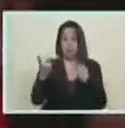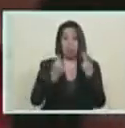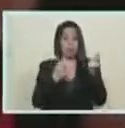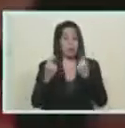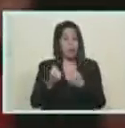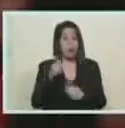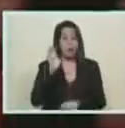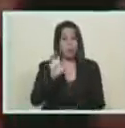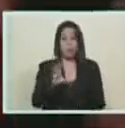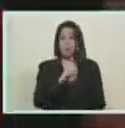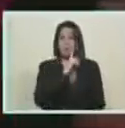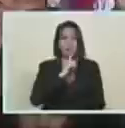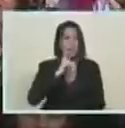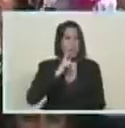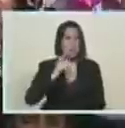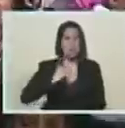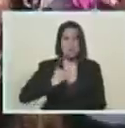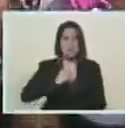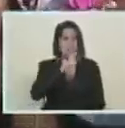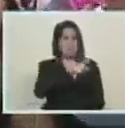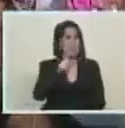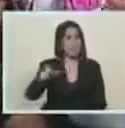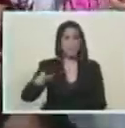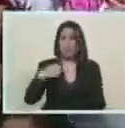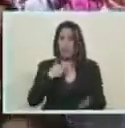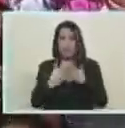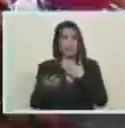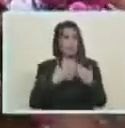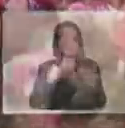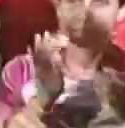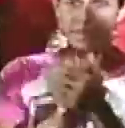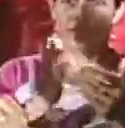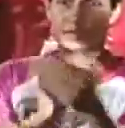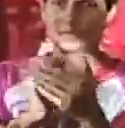Tenga el nombre y el apellido que tenga, compadre.